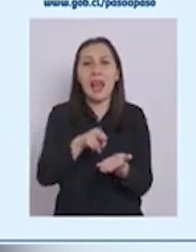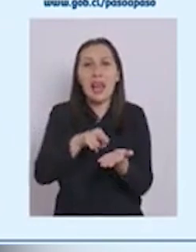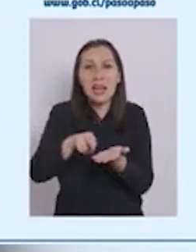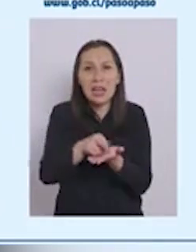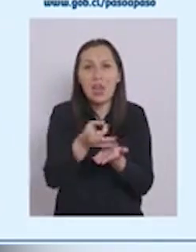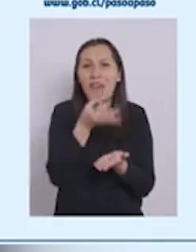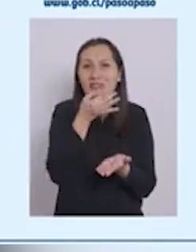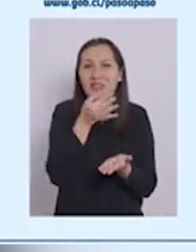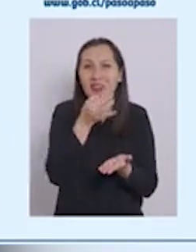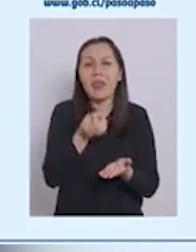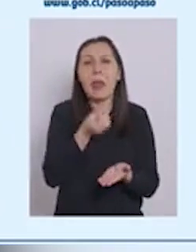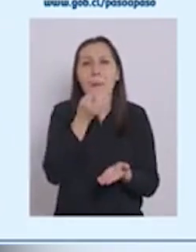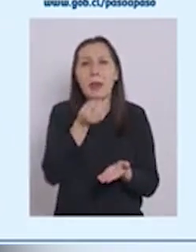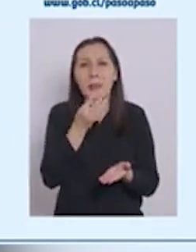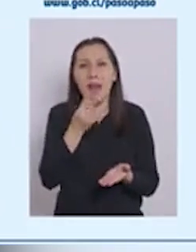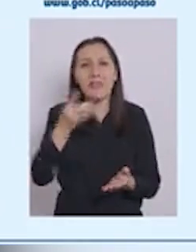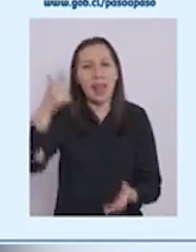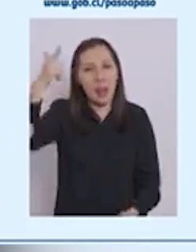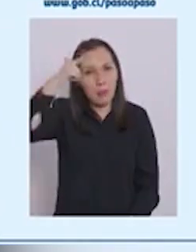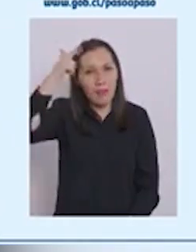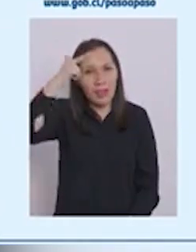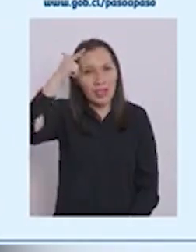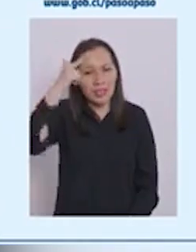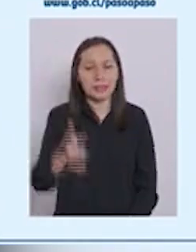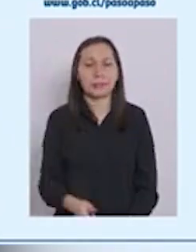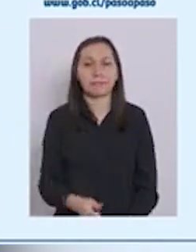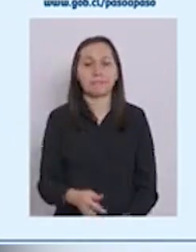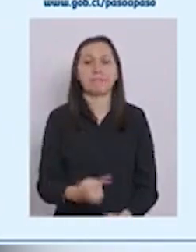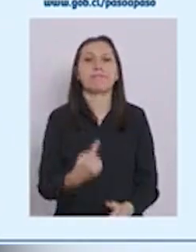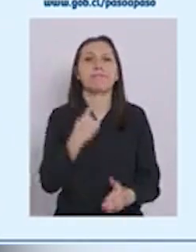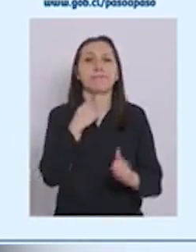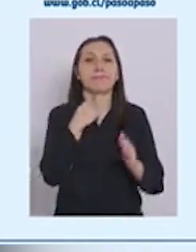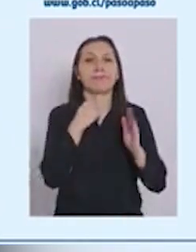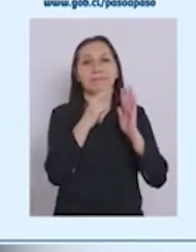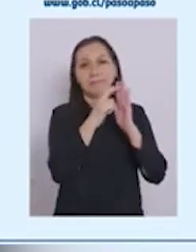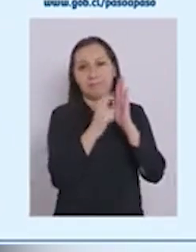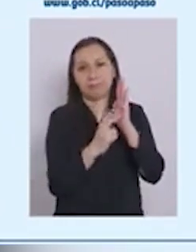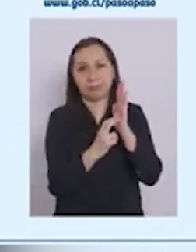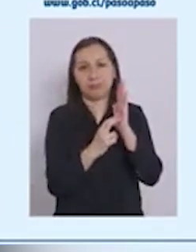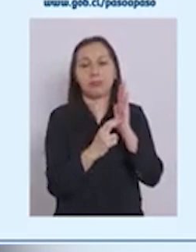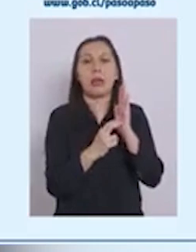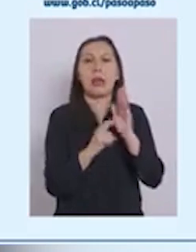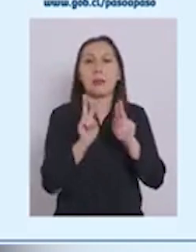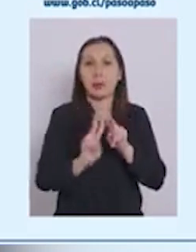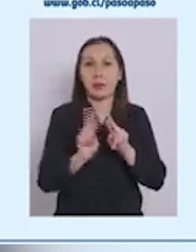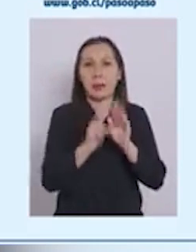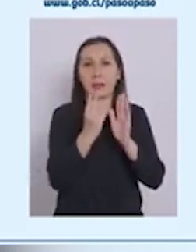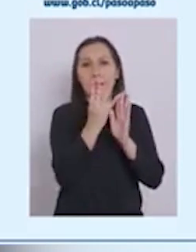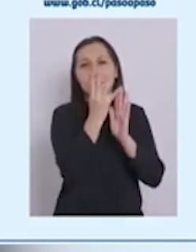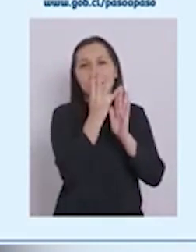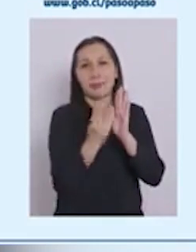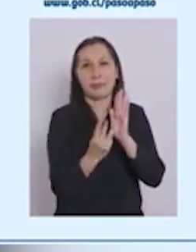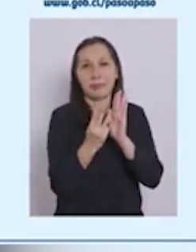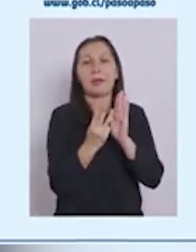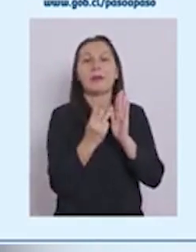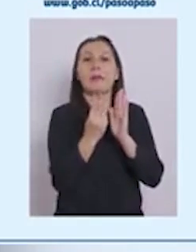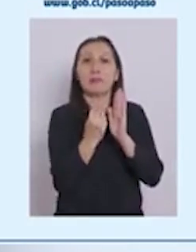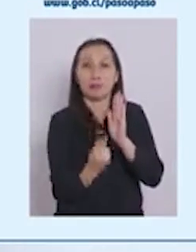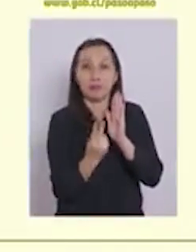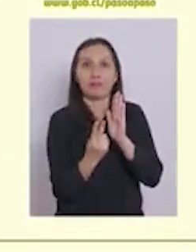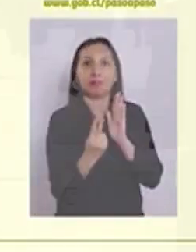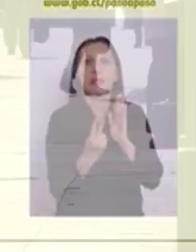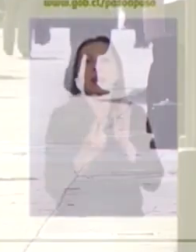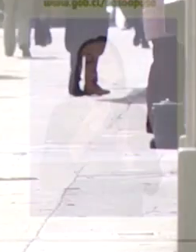río verde primavera y porvenir retroceden a preparación en la región